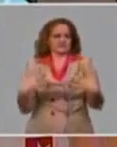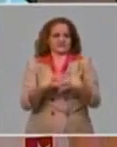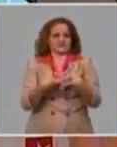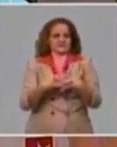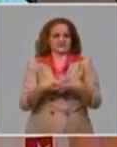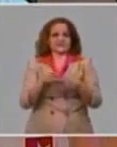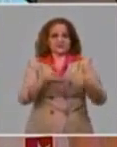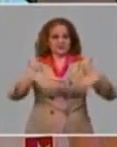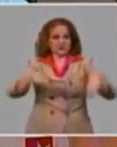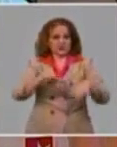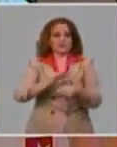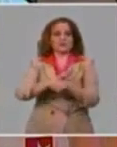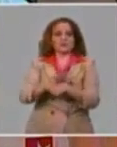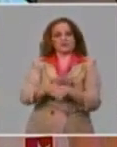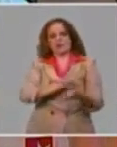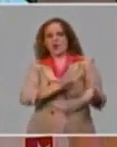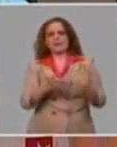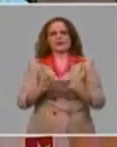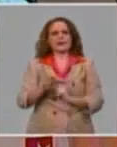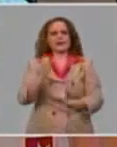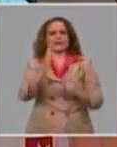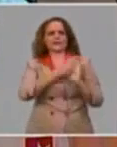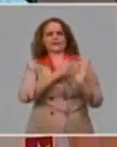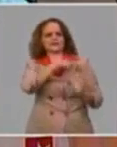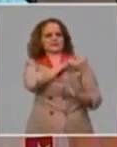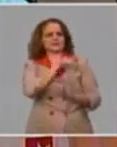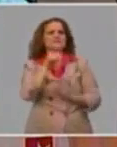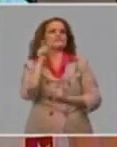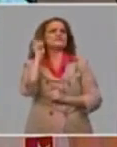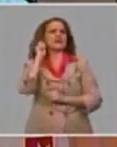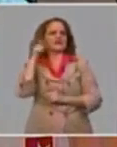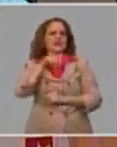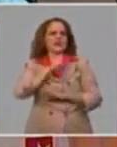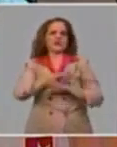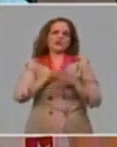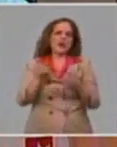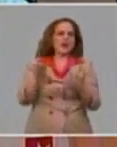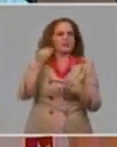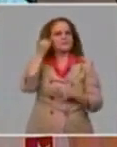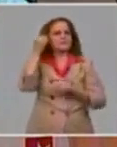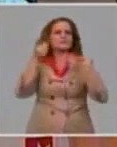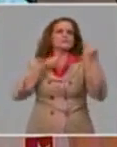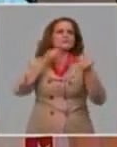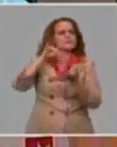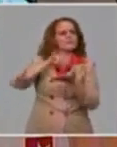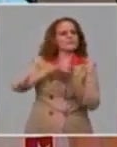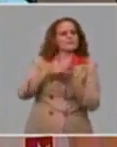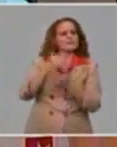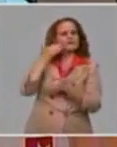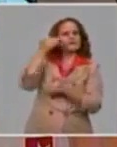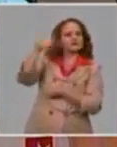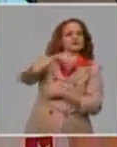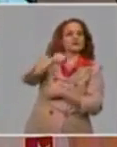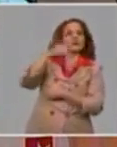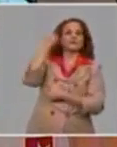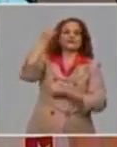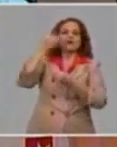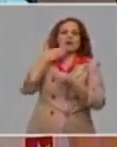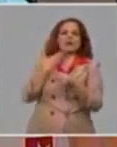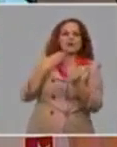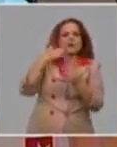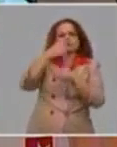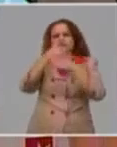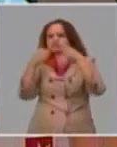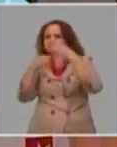ese análisis lo empezamos haciendo a finales de febrero, y habíamos hecho el pronóstico de construcción y montaje y lo que tenía que ver con las inversiones